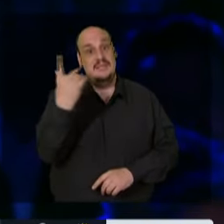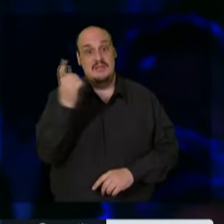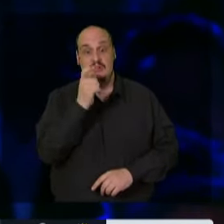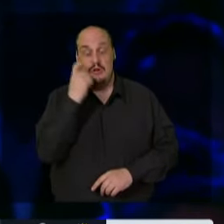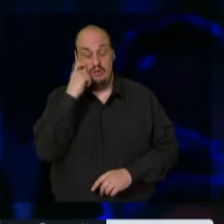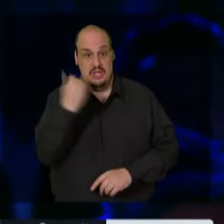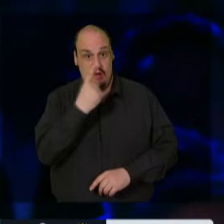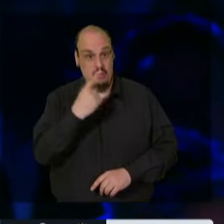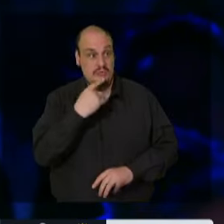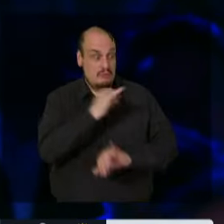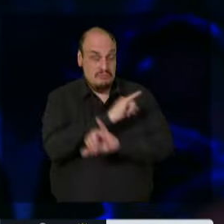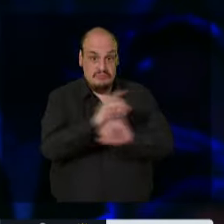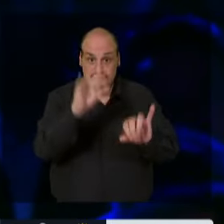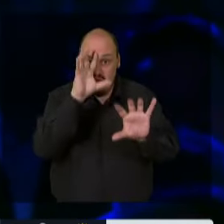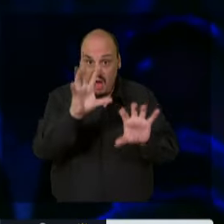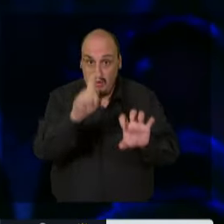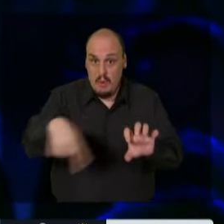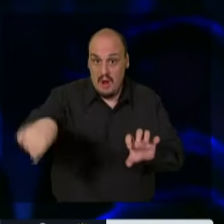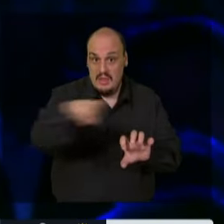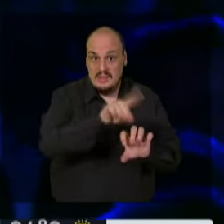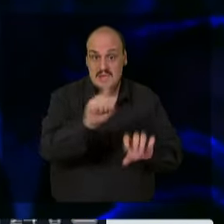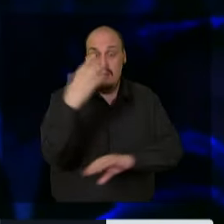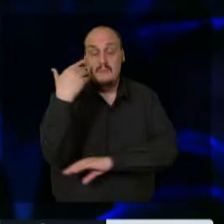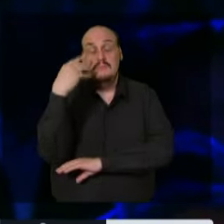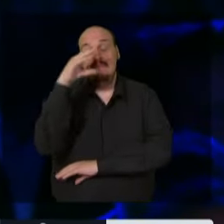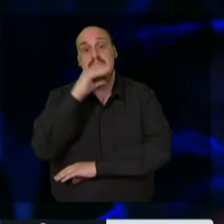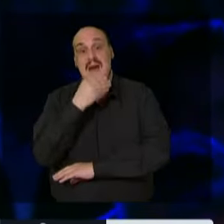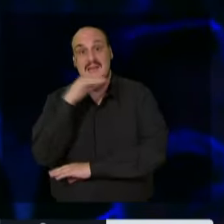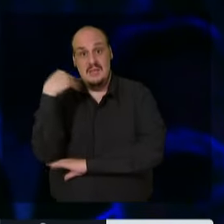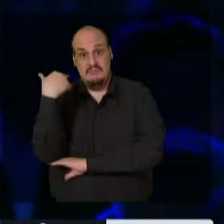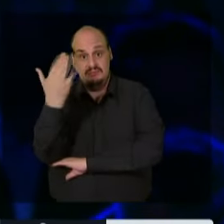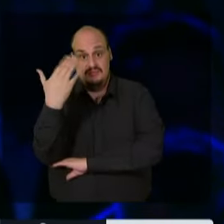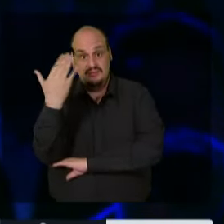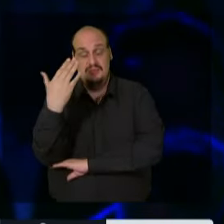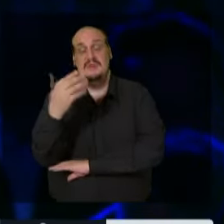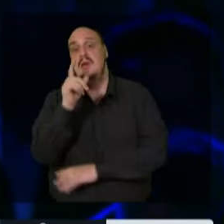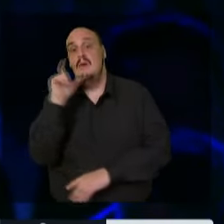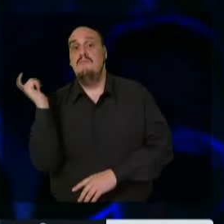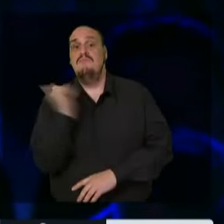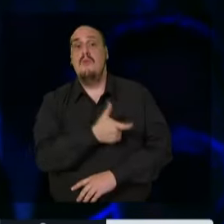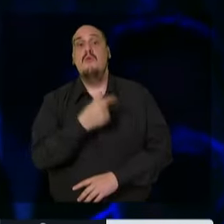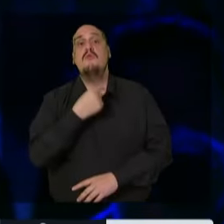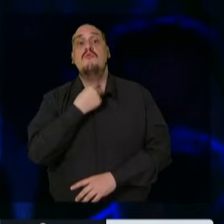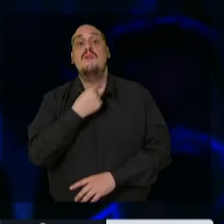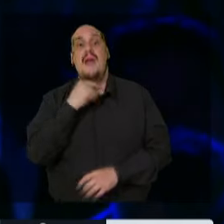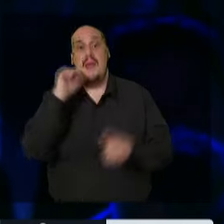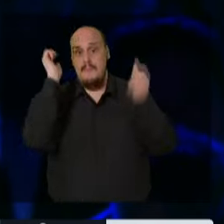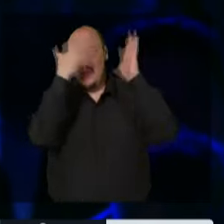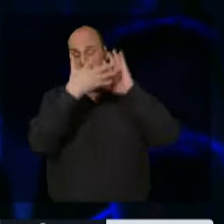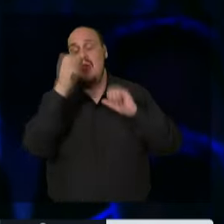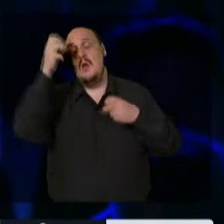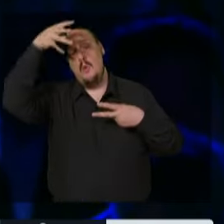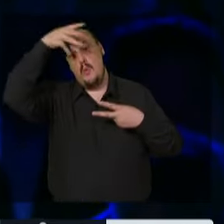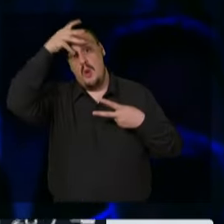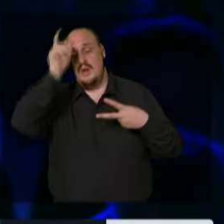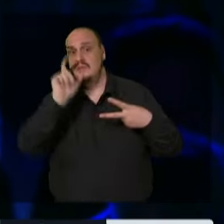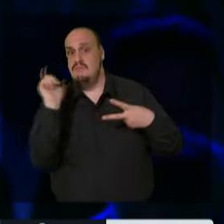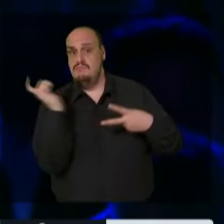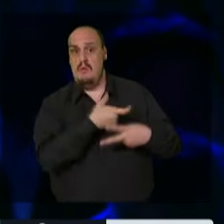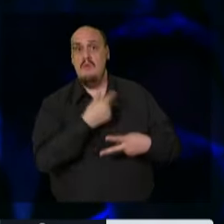se lo recordamos a todos. Durante la exposición de Massa ha solicitado su derecho a réplica Javier Milei y Patricia